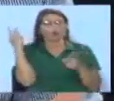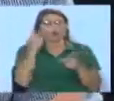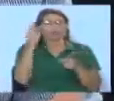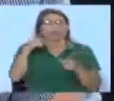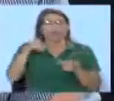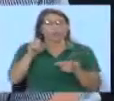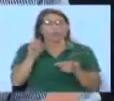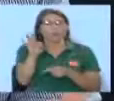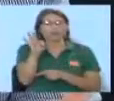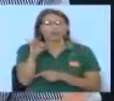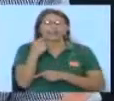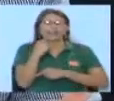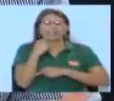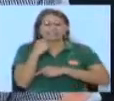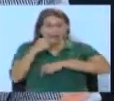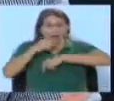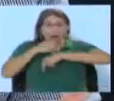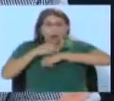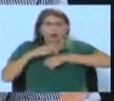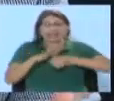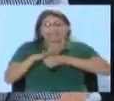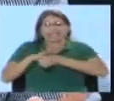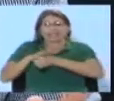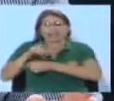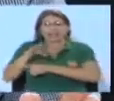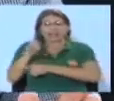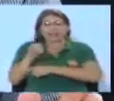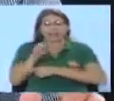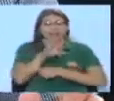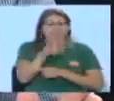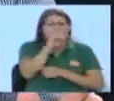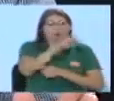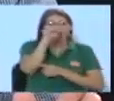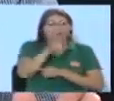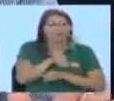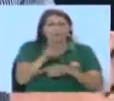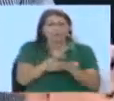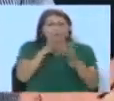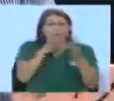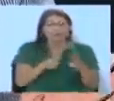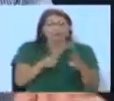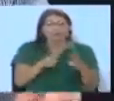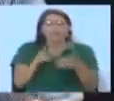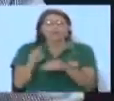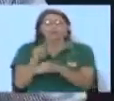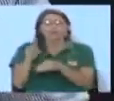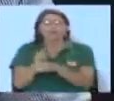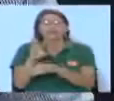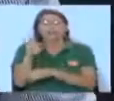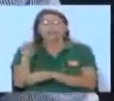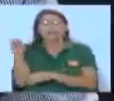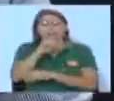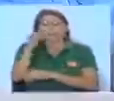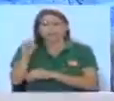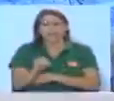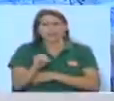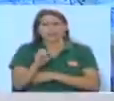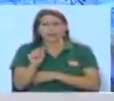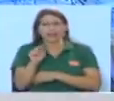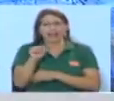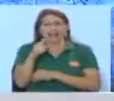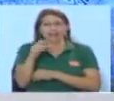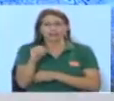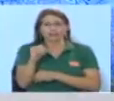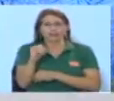horas pico el 5% de los usuarios consumía el 90% del ancho banda. Claro. En Estados Unidos. En el 2010,